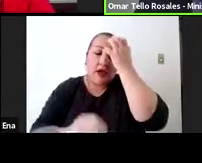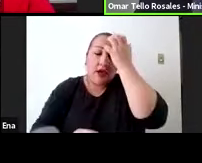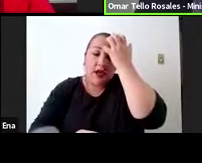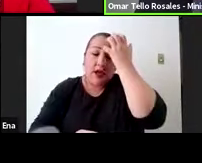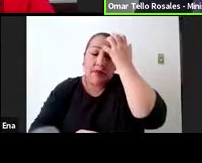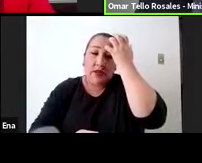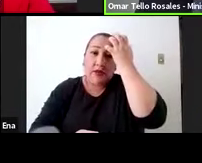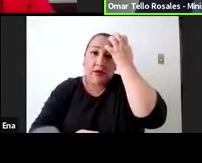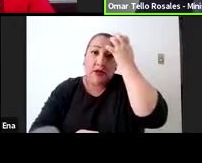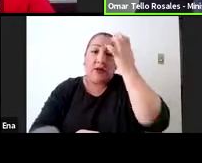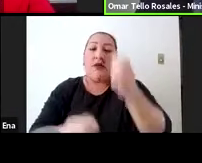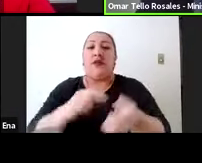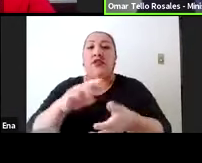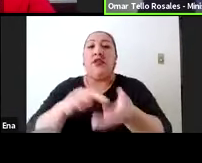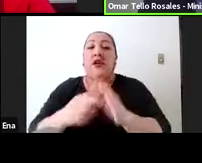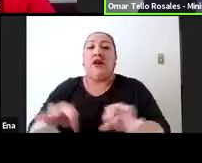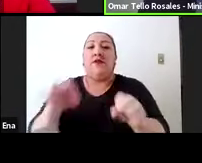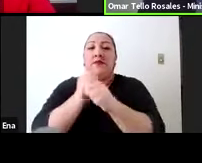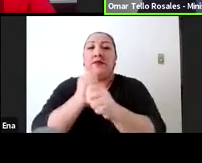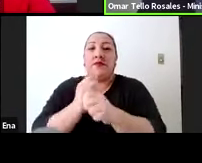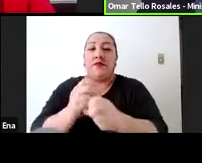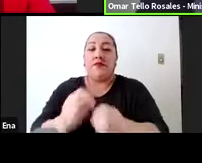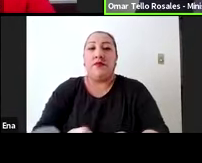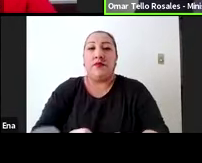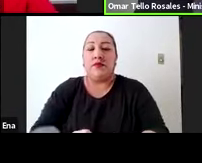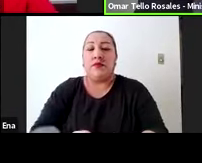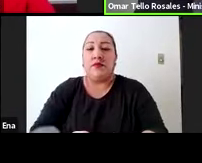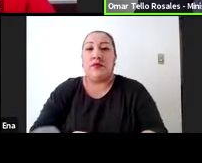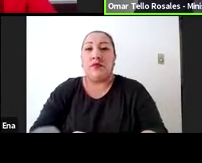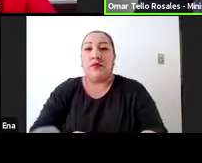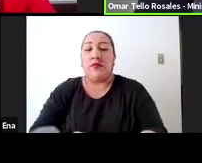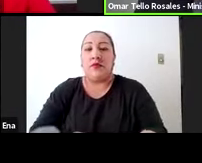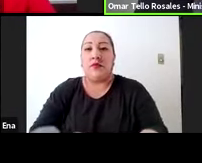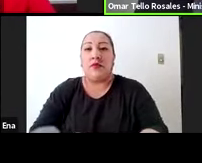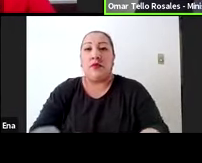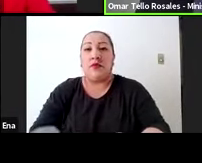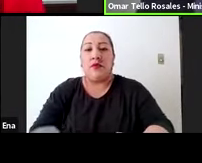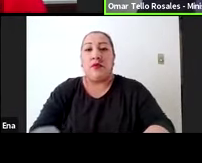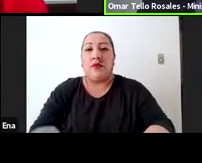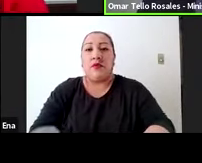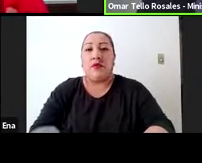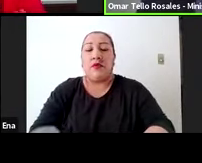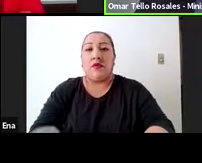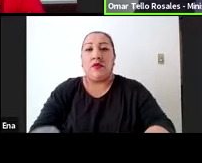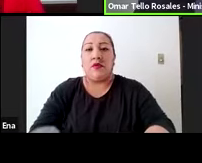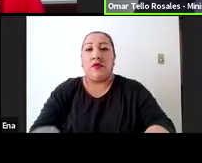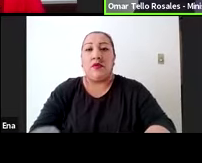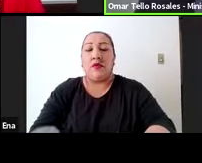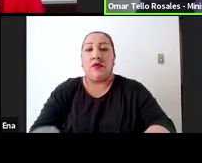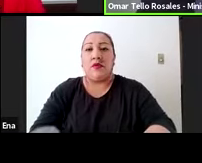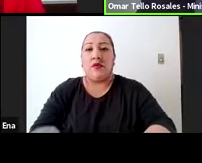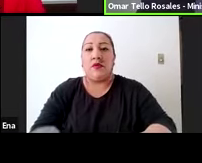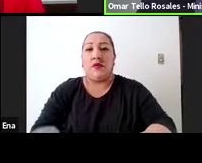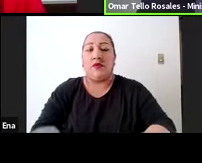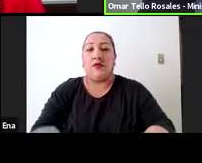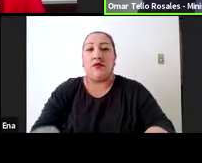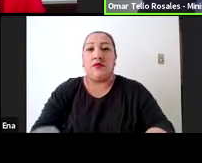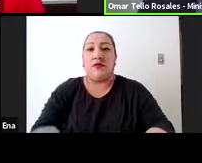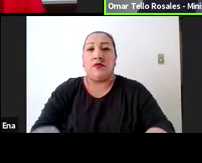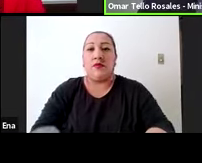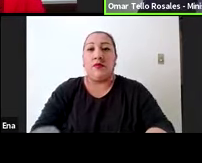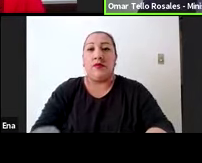la investigación. No podemos de manera general establecer también de que todo lo que por el hecho de ser funcionario